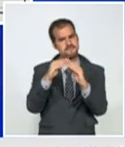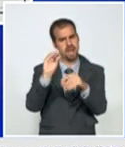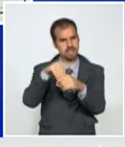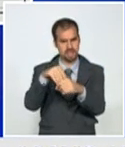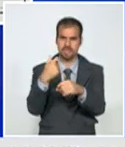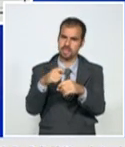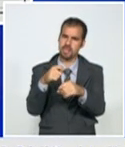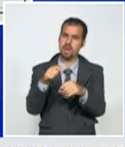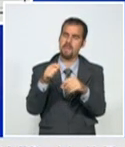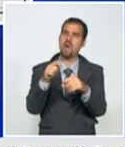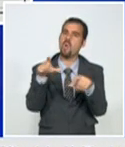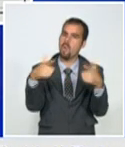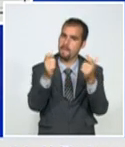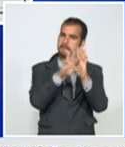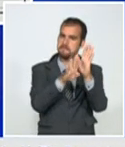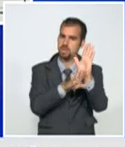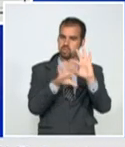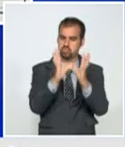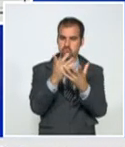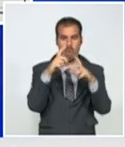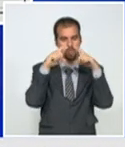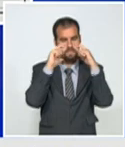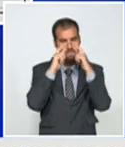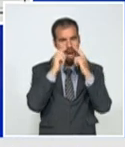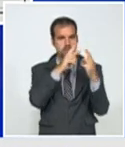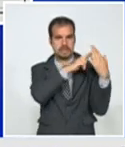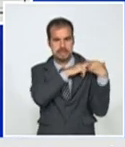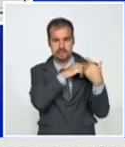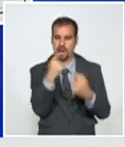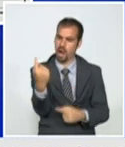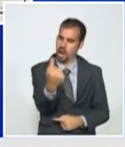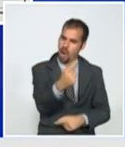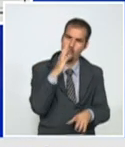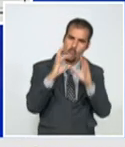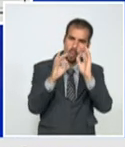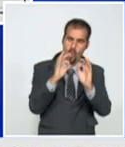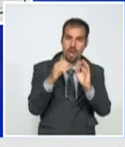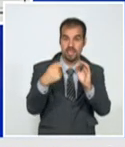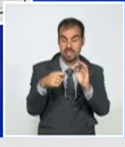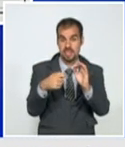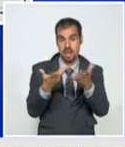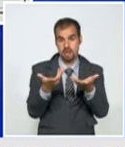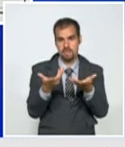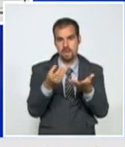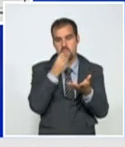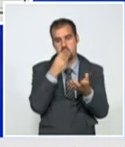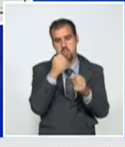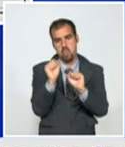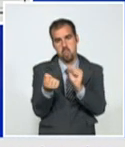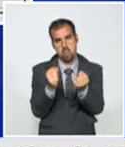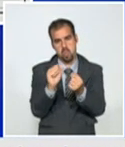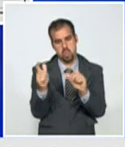adopten, con la autorresponsabilidad de cada uno de nosotros, pues se logre